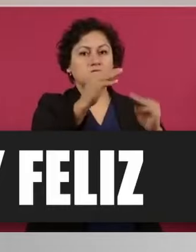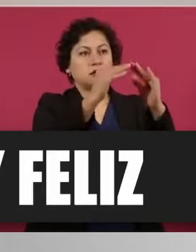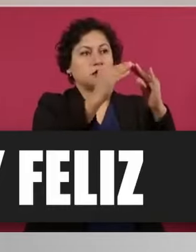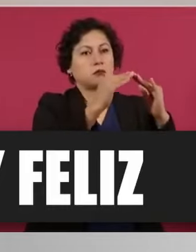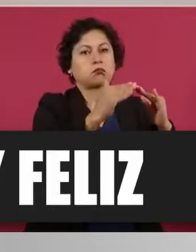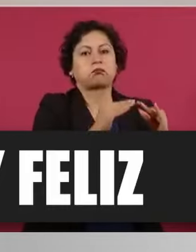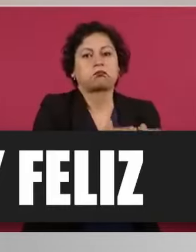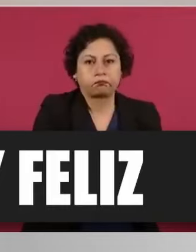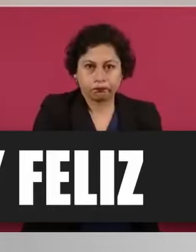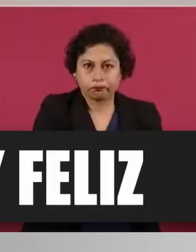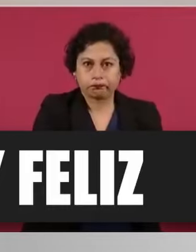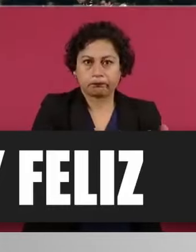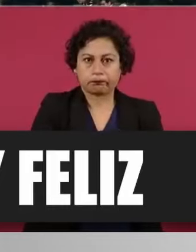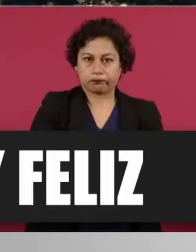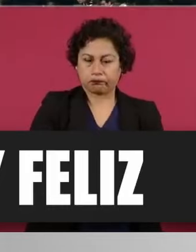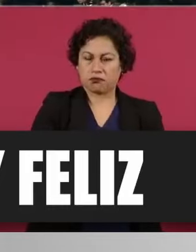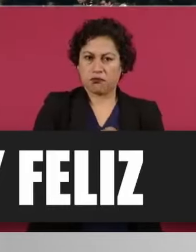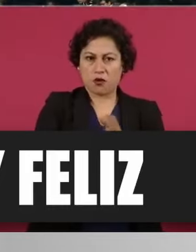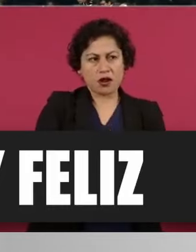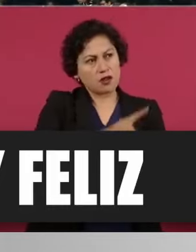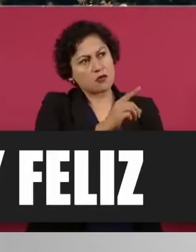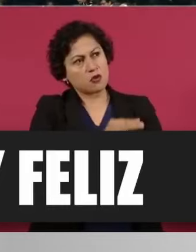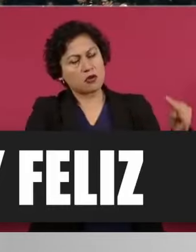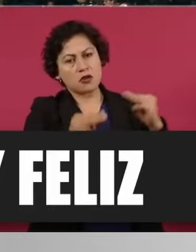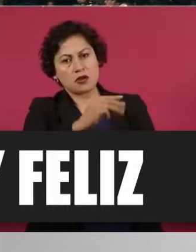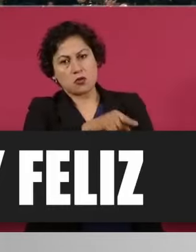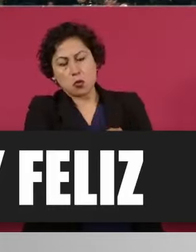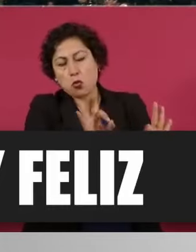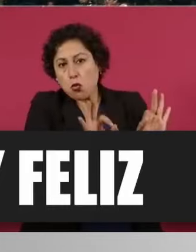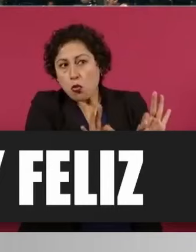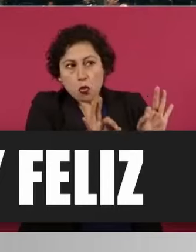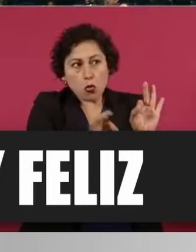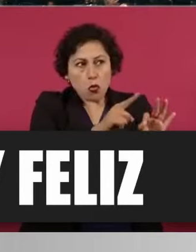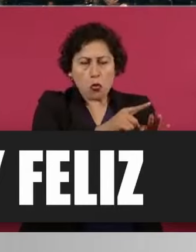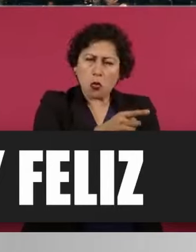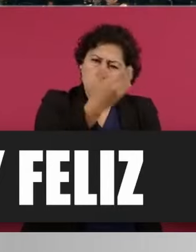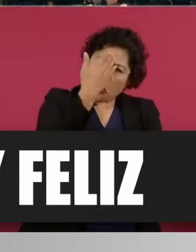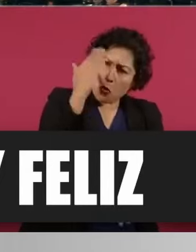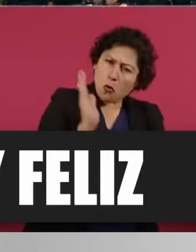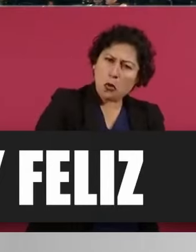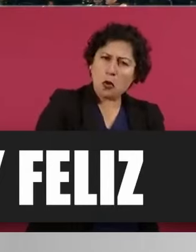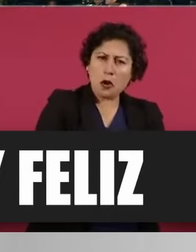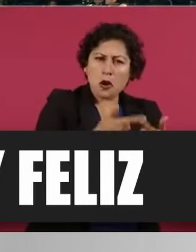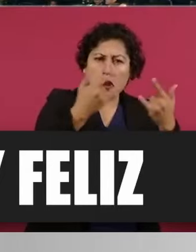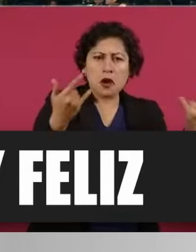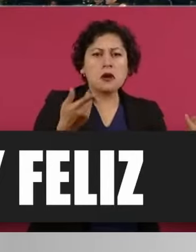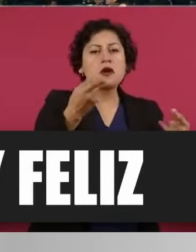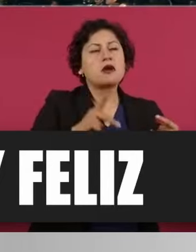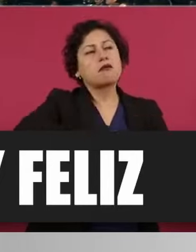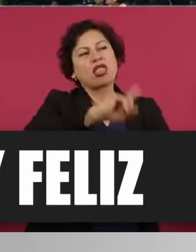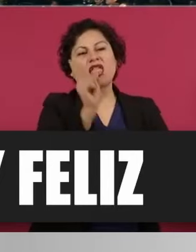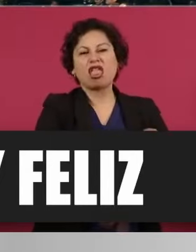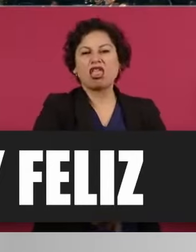histórico, ¿no?, unos edificios ahí,